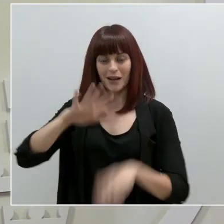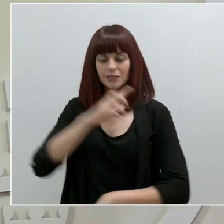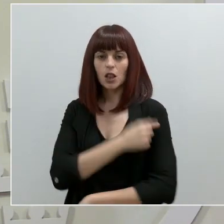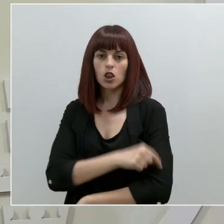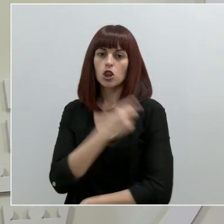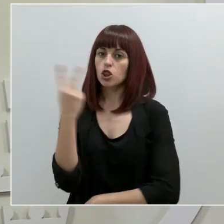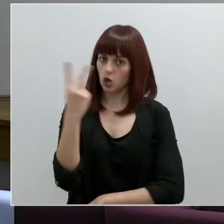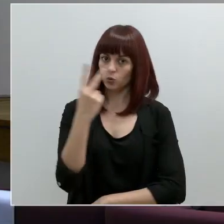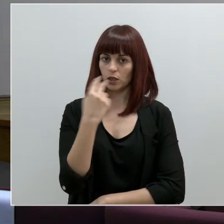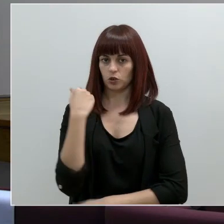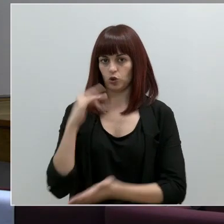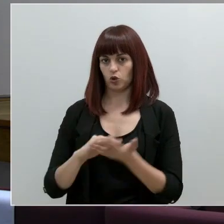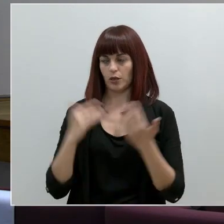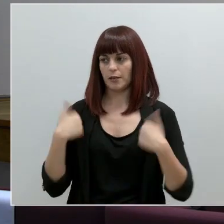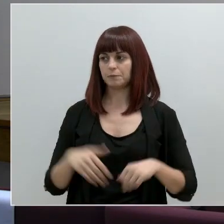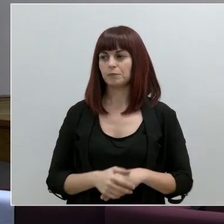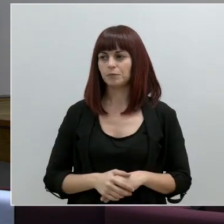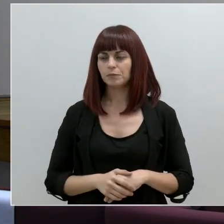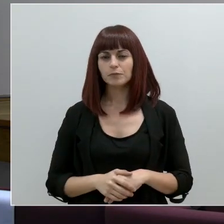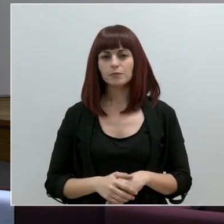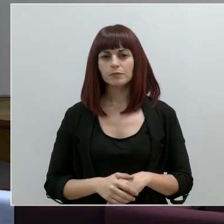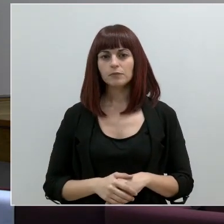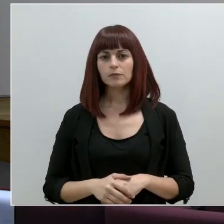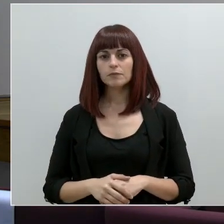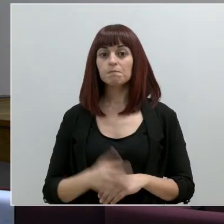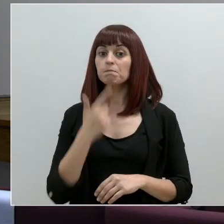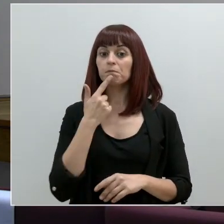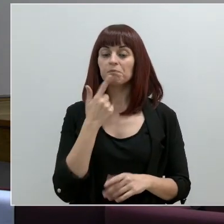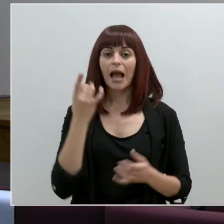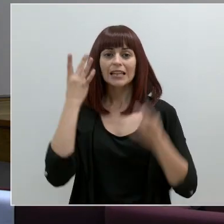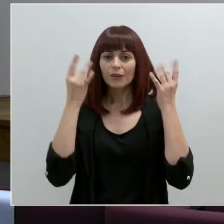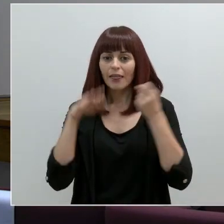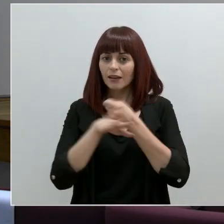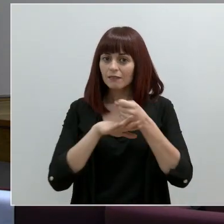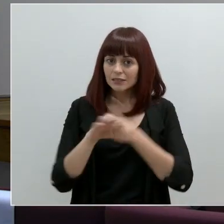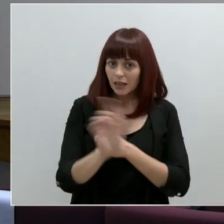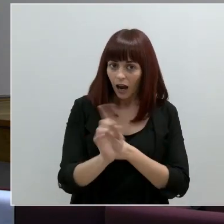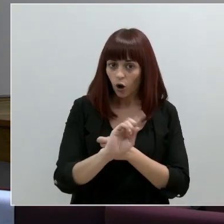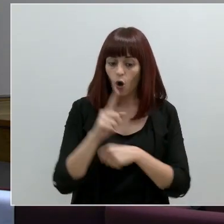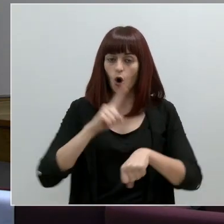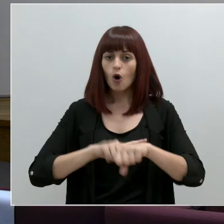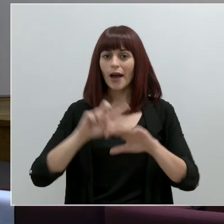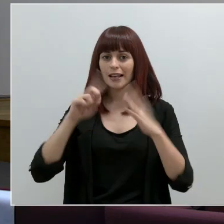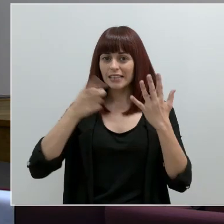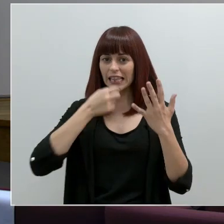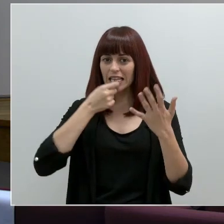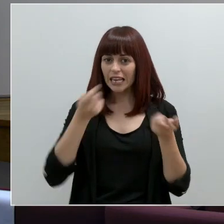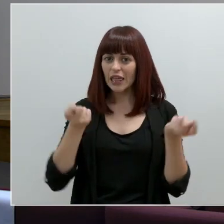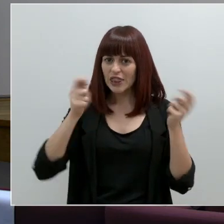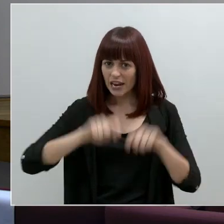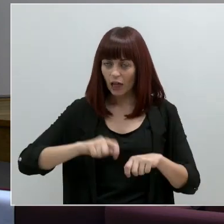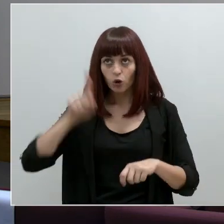dosis. Sobre la extensión del cierre de actividad no esencial a partir de las 6 de la tarde, es que no sé si yo lo he entendido